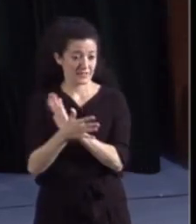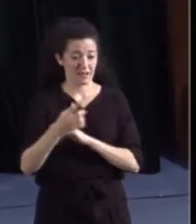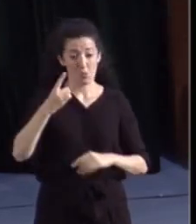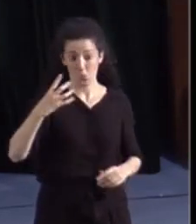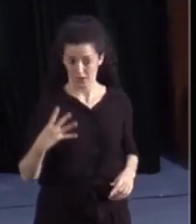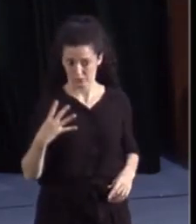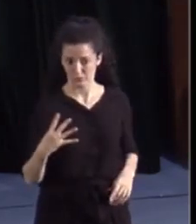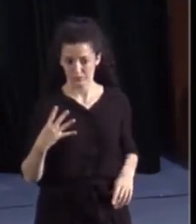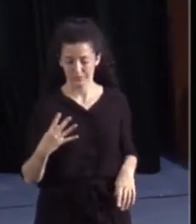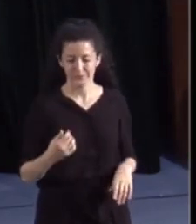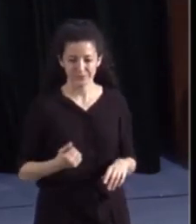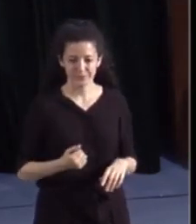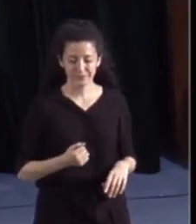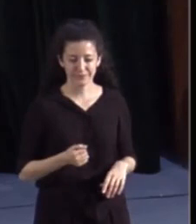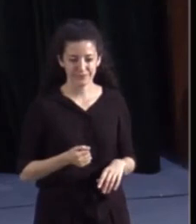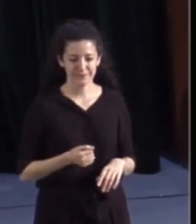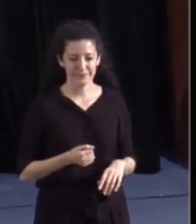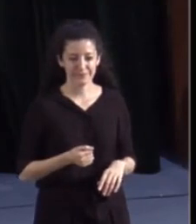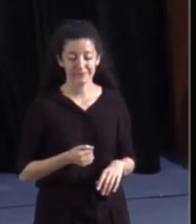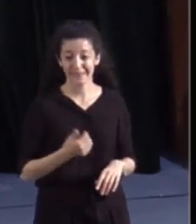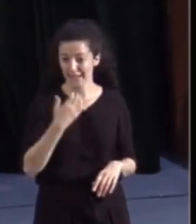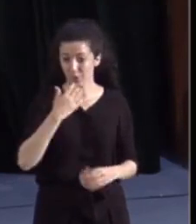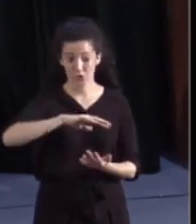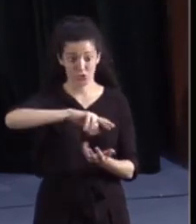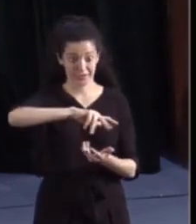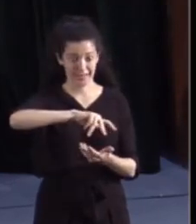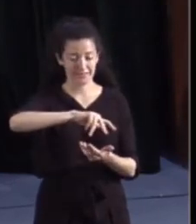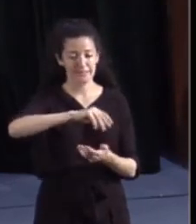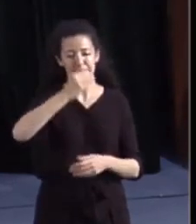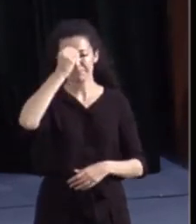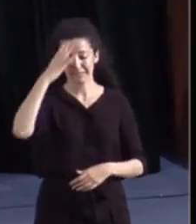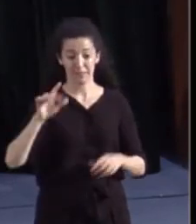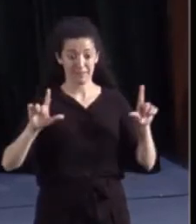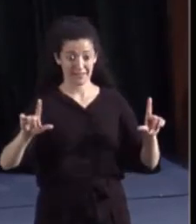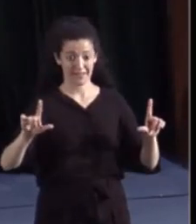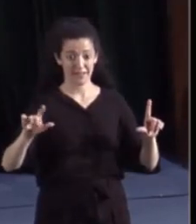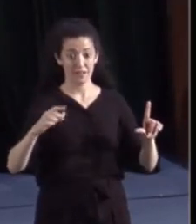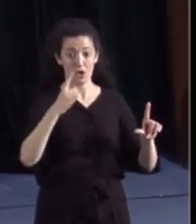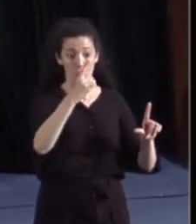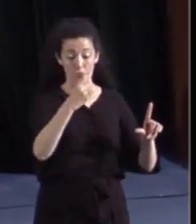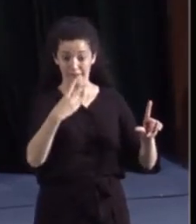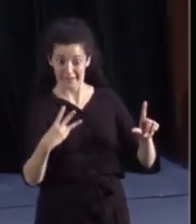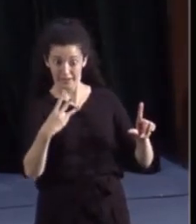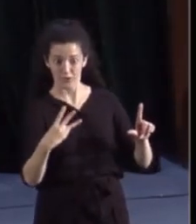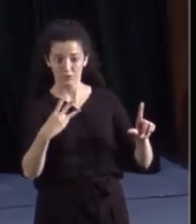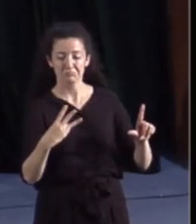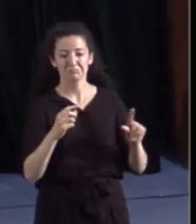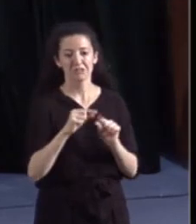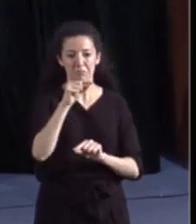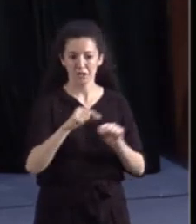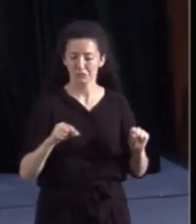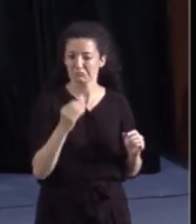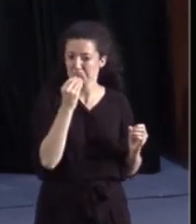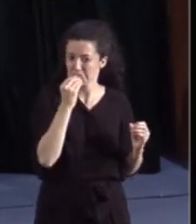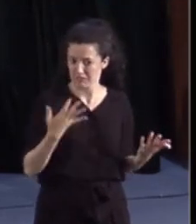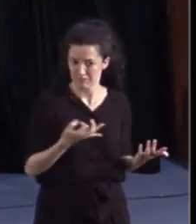para las noticias se considera que un tercio de la pantalla es un tamaño óptimo,